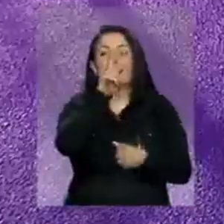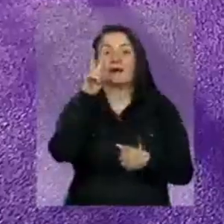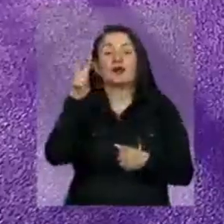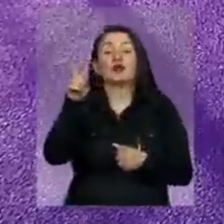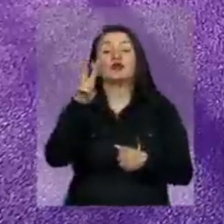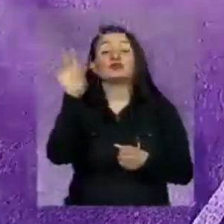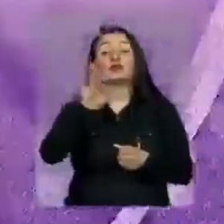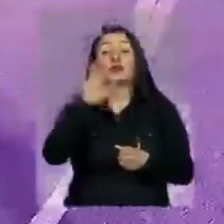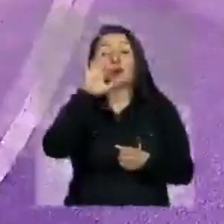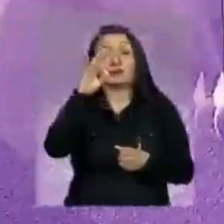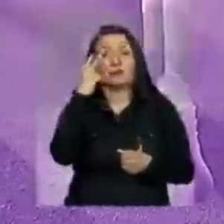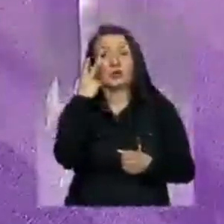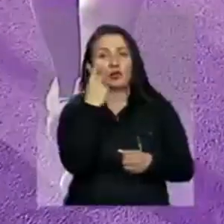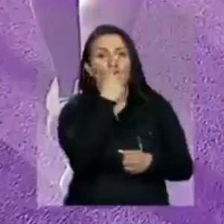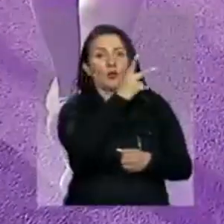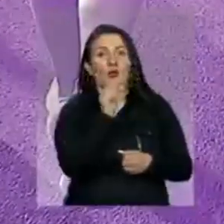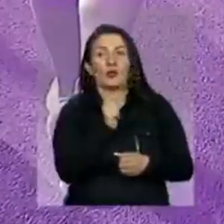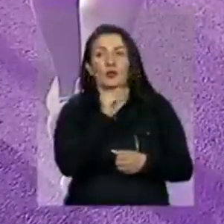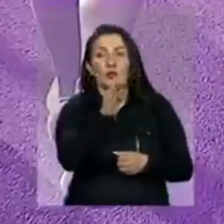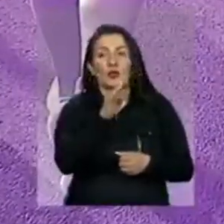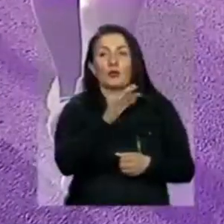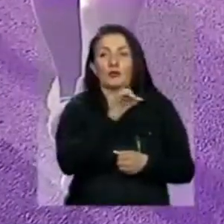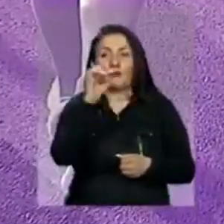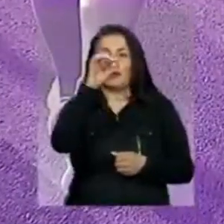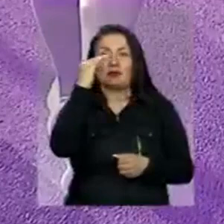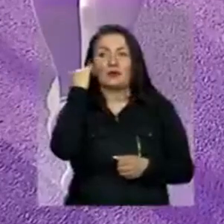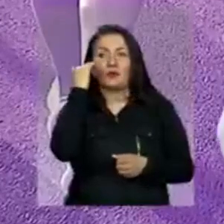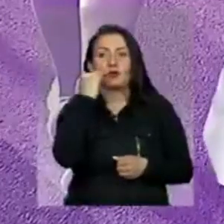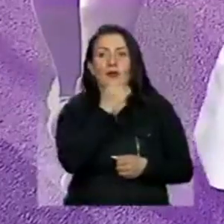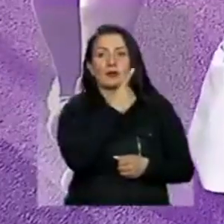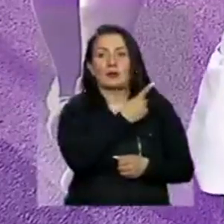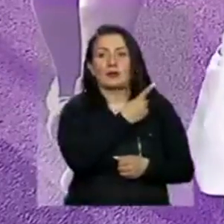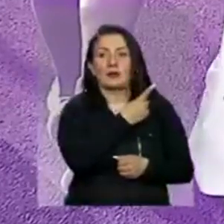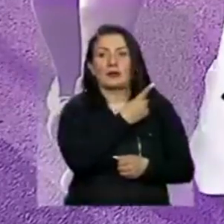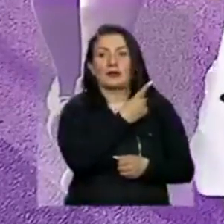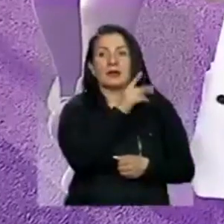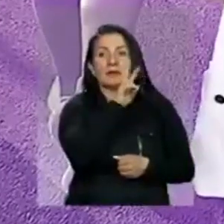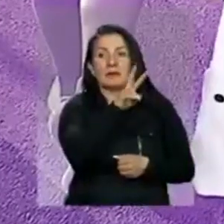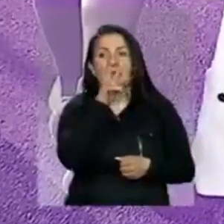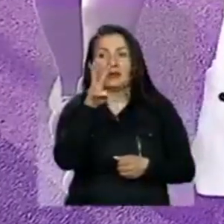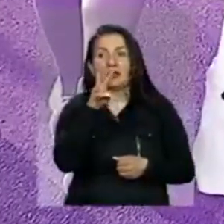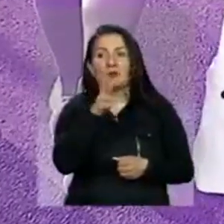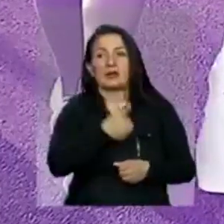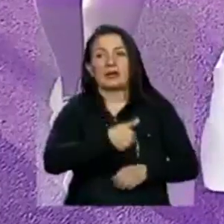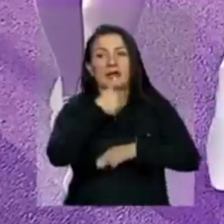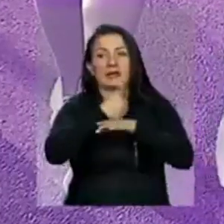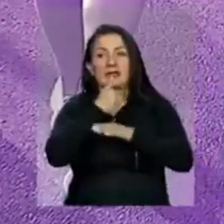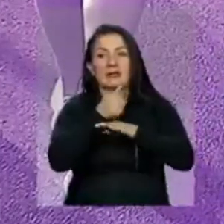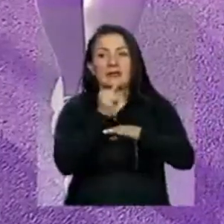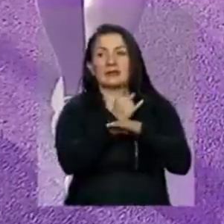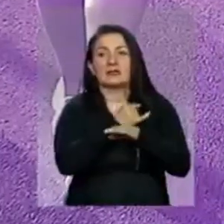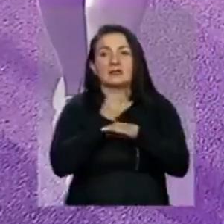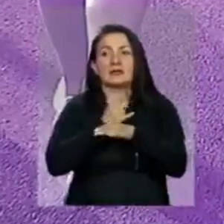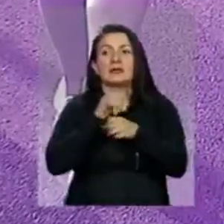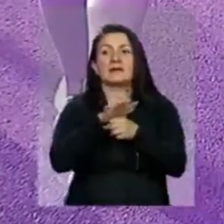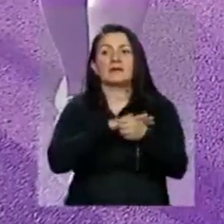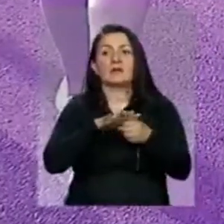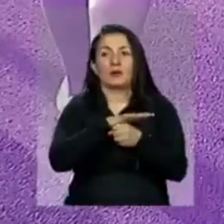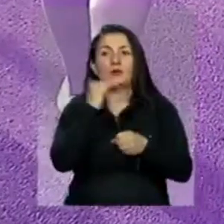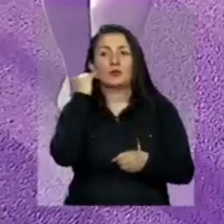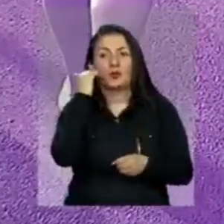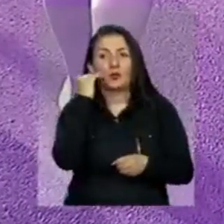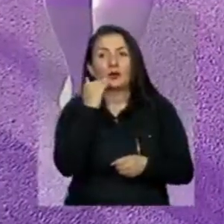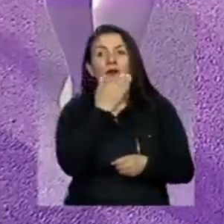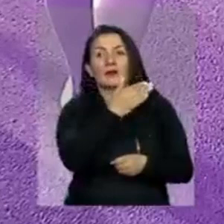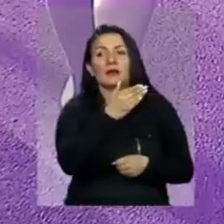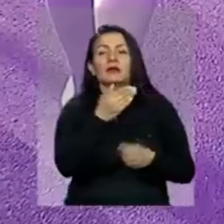de representantes de clubes profesionales son mujeres. El 22% de dirección o gerencia de institutos departamentales son mujeres.